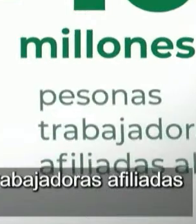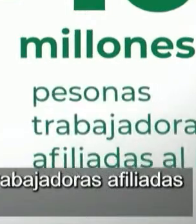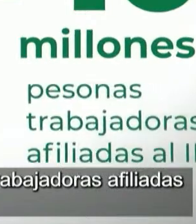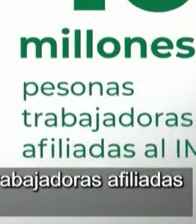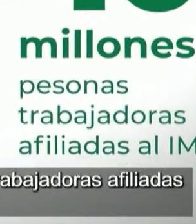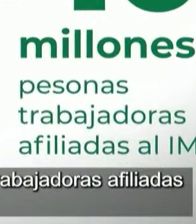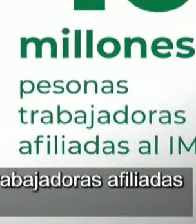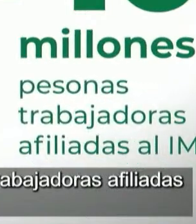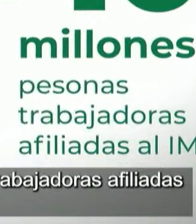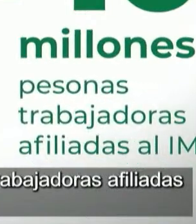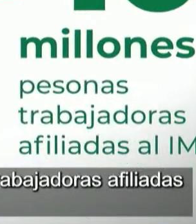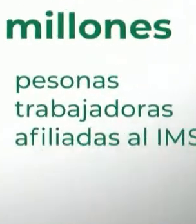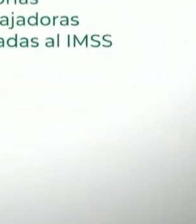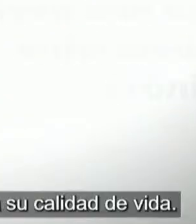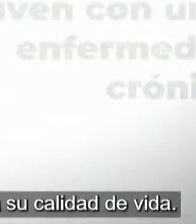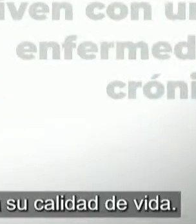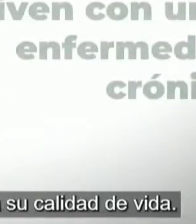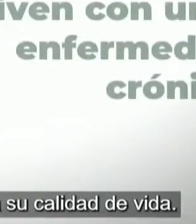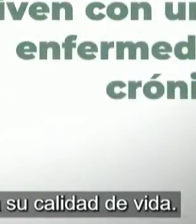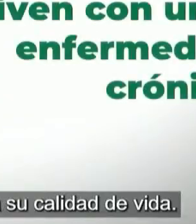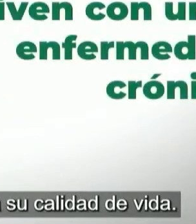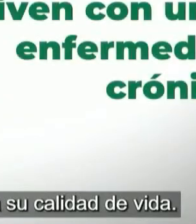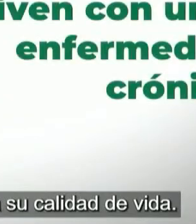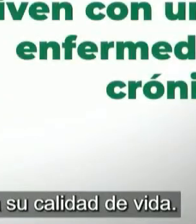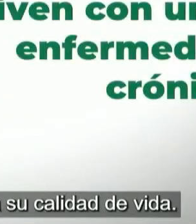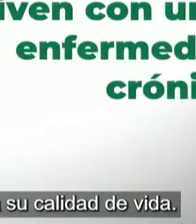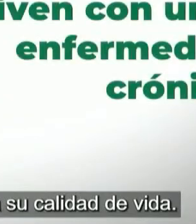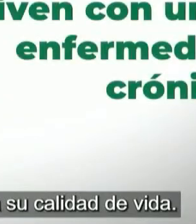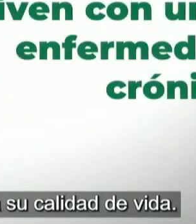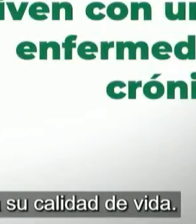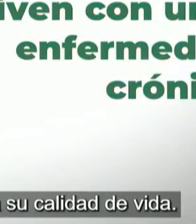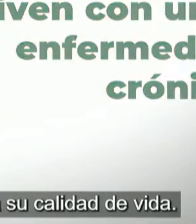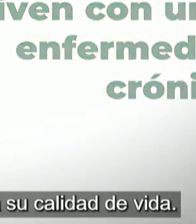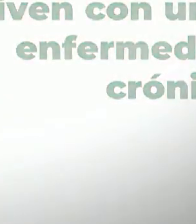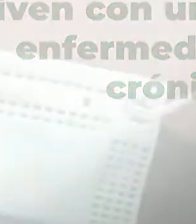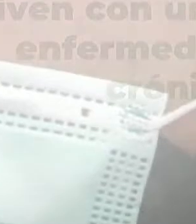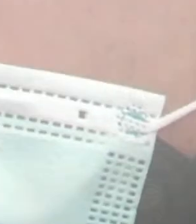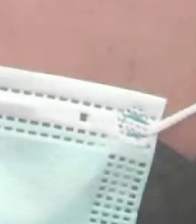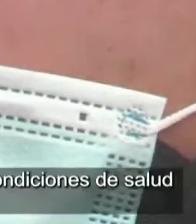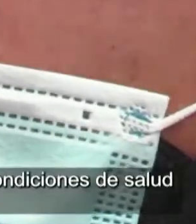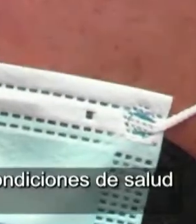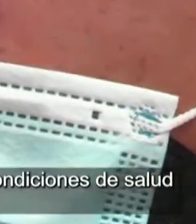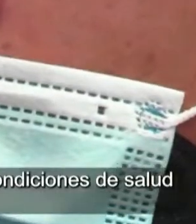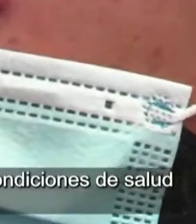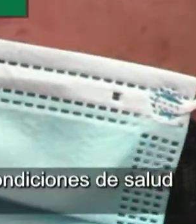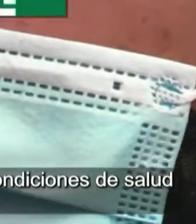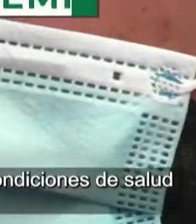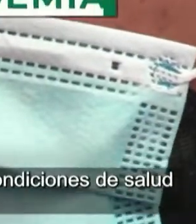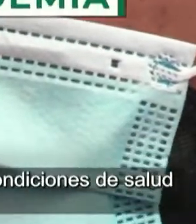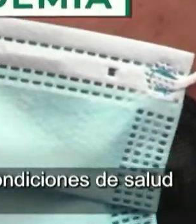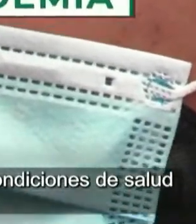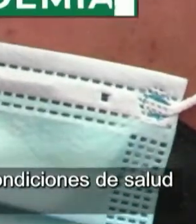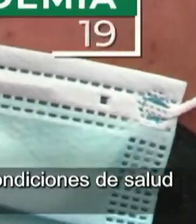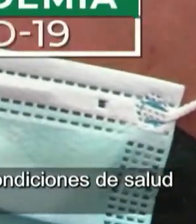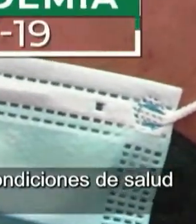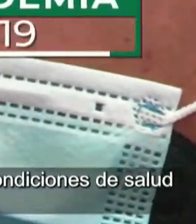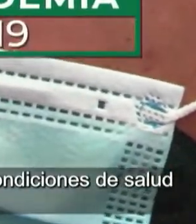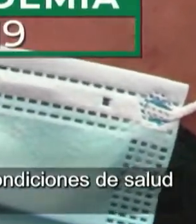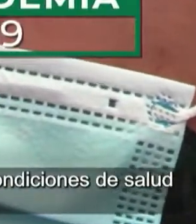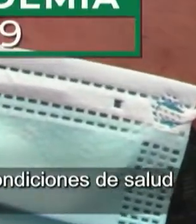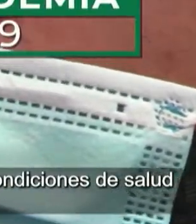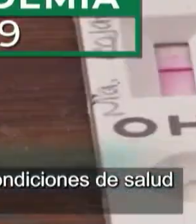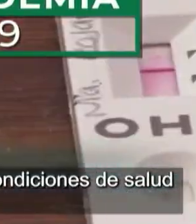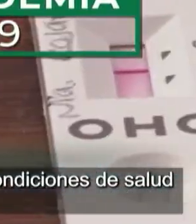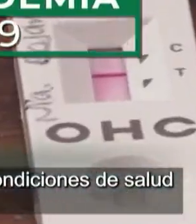personas trabajadoras afiliadas al IMSS viven con una enfermedad crónica que afecta su calidad de vida. Durante la pandemia por COVID-19,